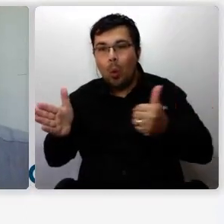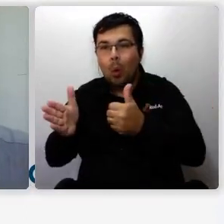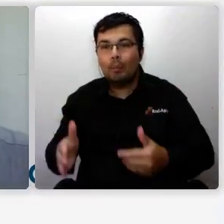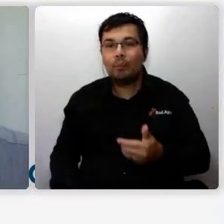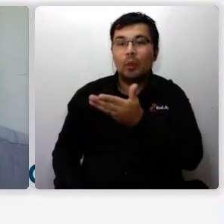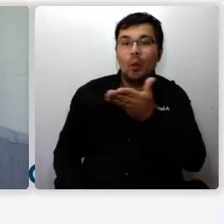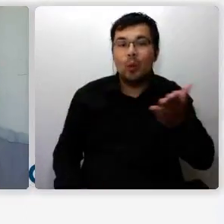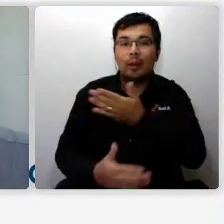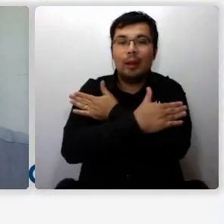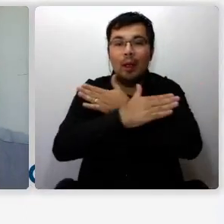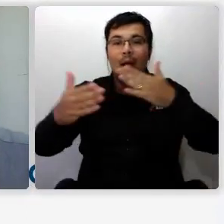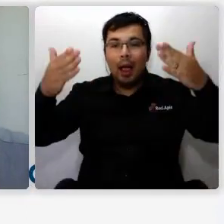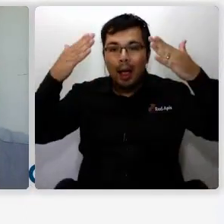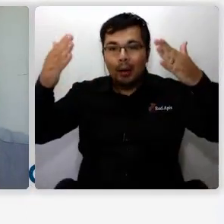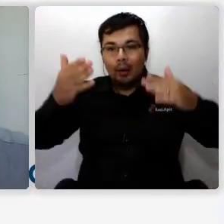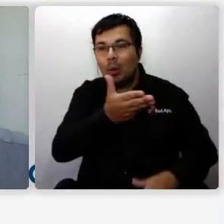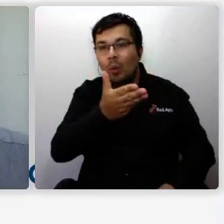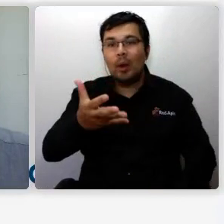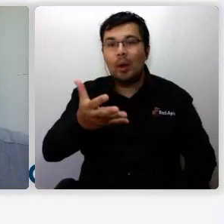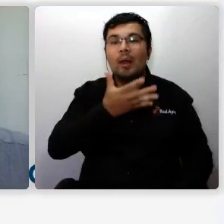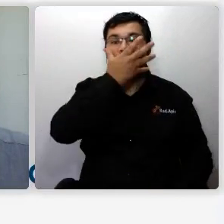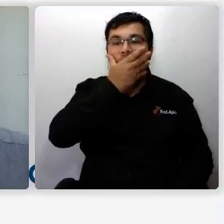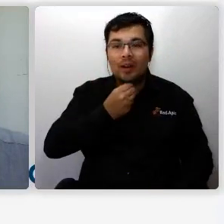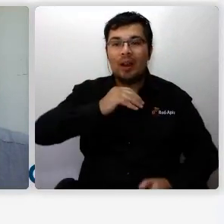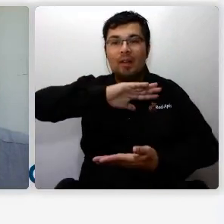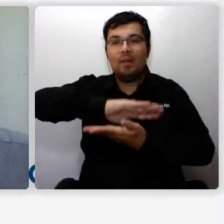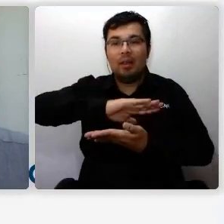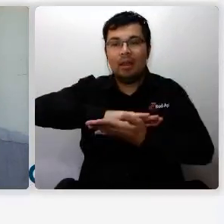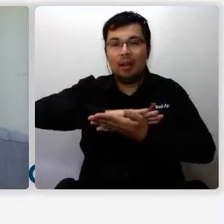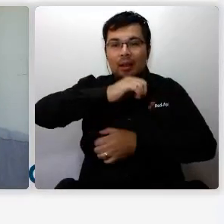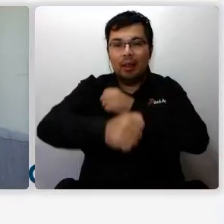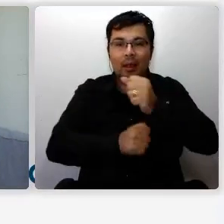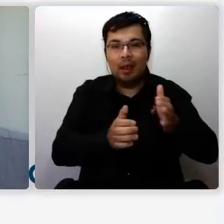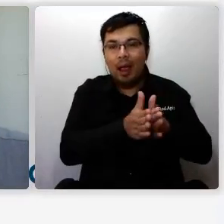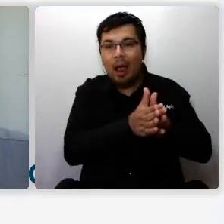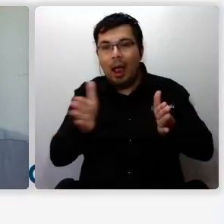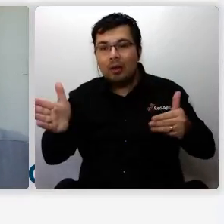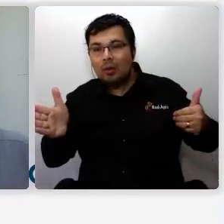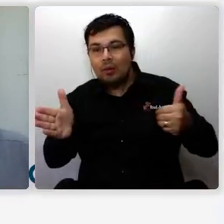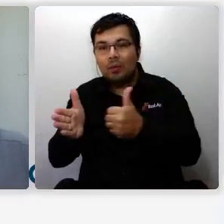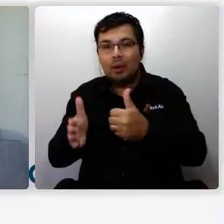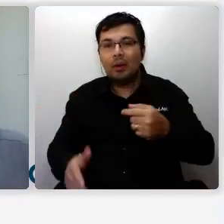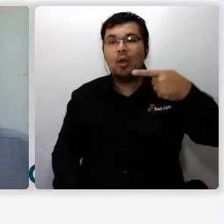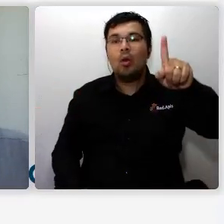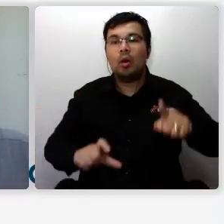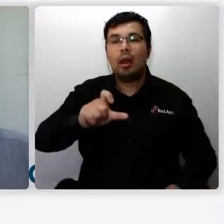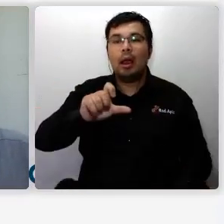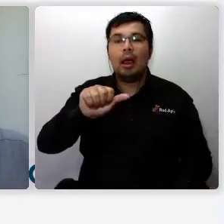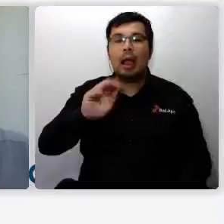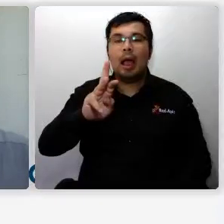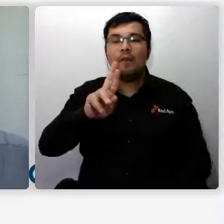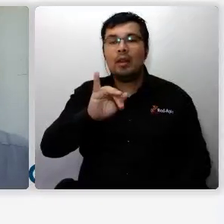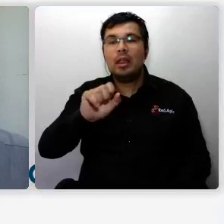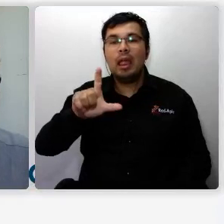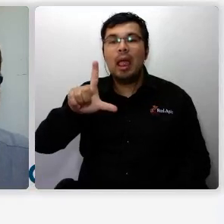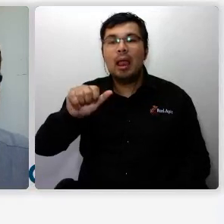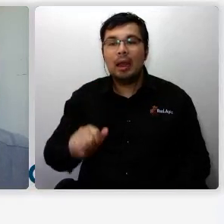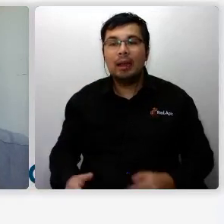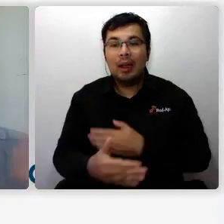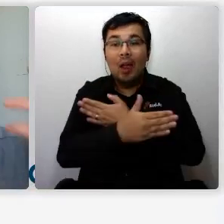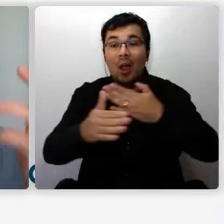tengan unas lindas, lindas fiestas de fin de año. Gabriel Alvear, buenos días, nos dice Javier Zuccarelli también. Gracias